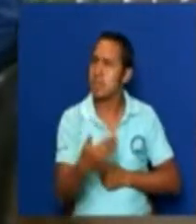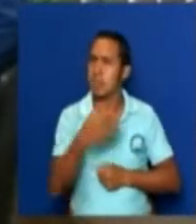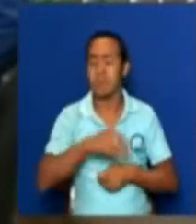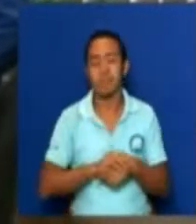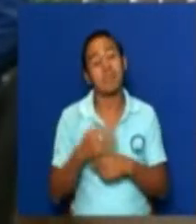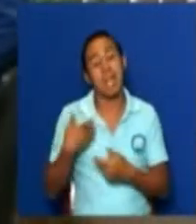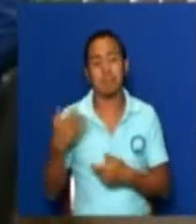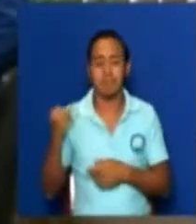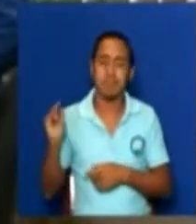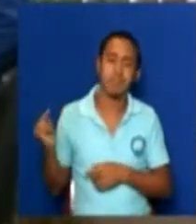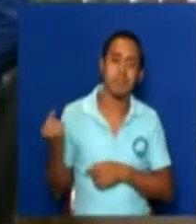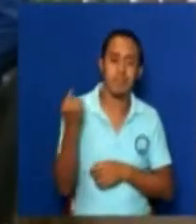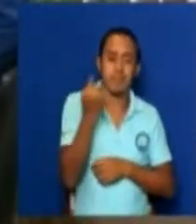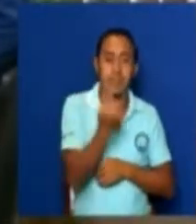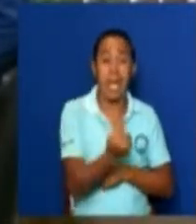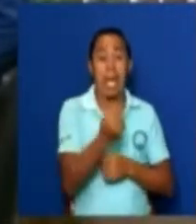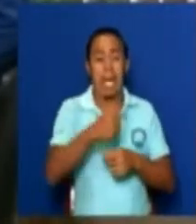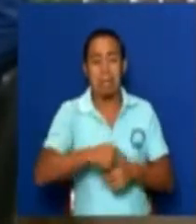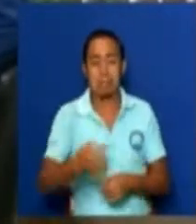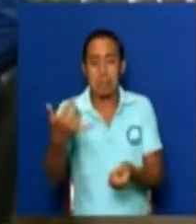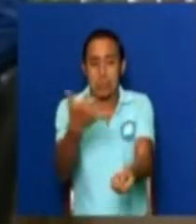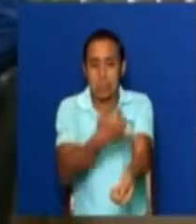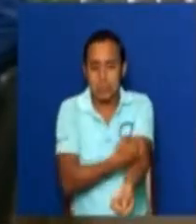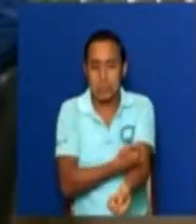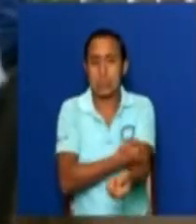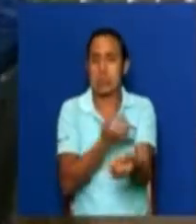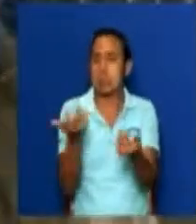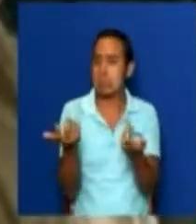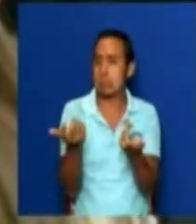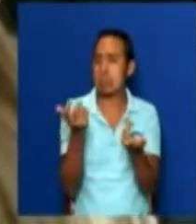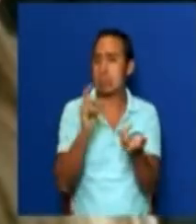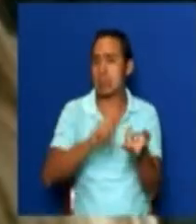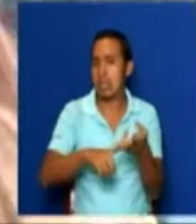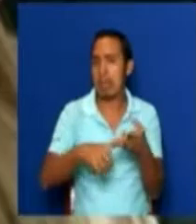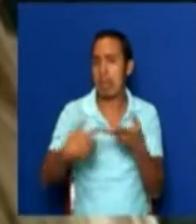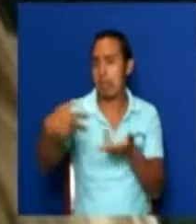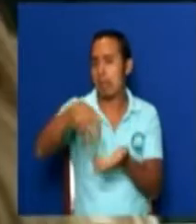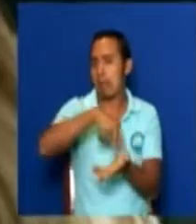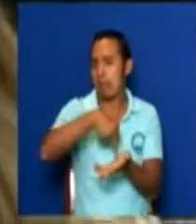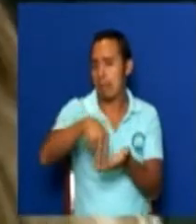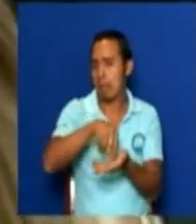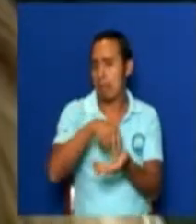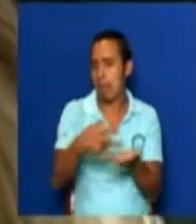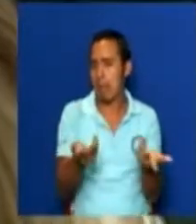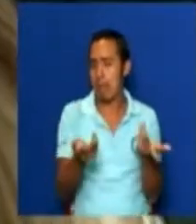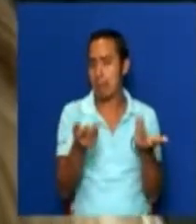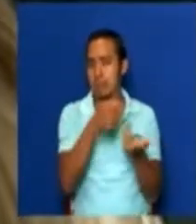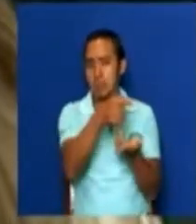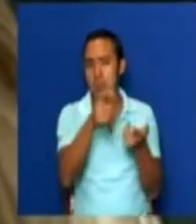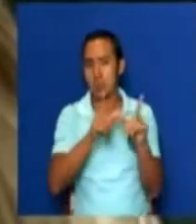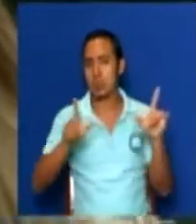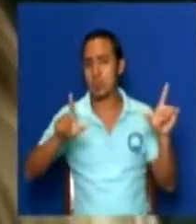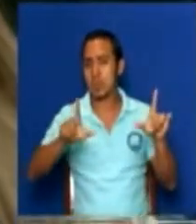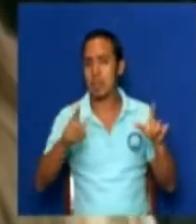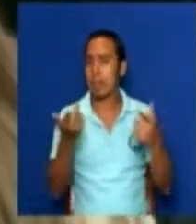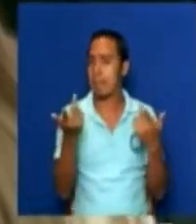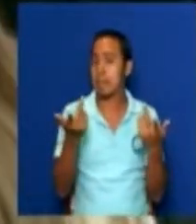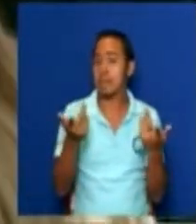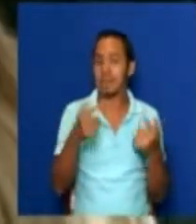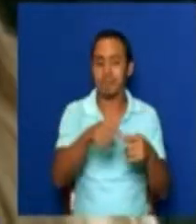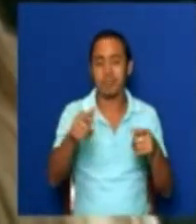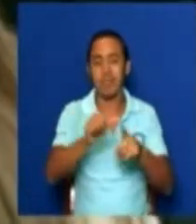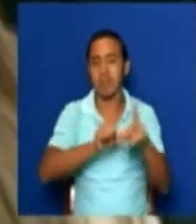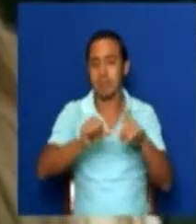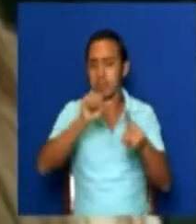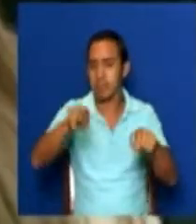es a nightclub, a drogarnos. Entonces, esta es una política pública que desde la Asamblea Nacional la hemos reforzado con